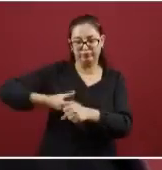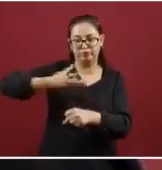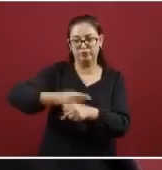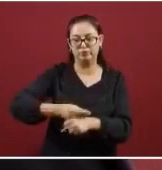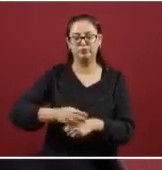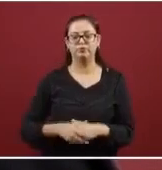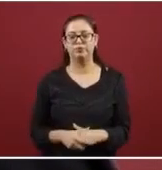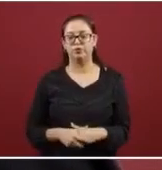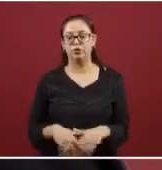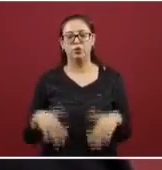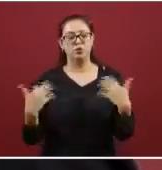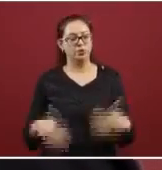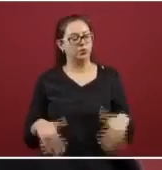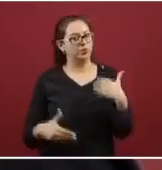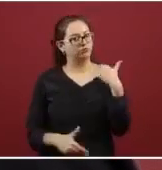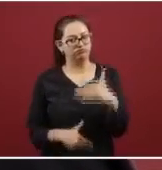Fue un avance